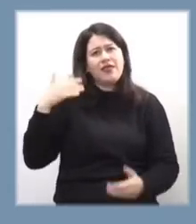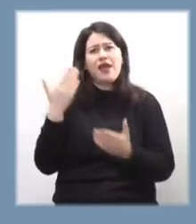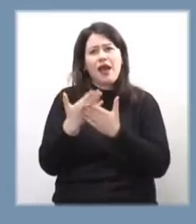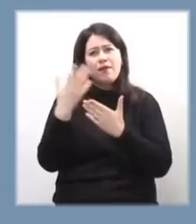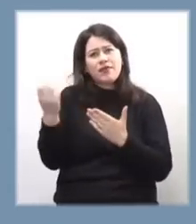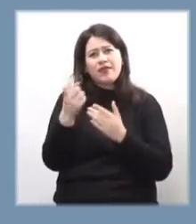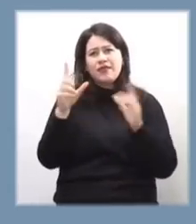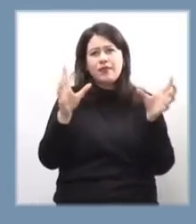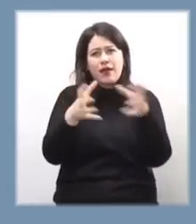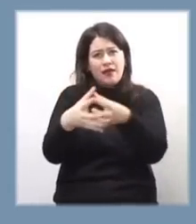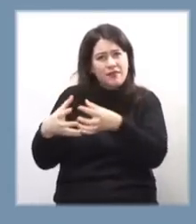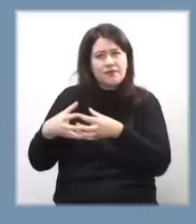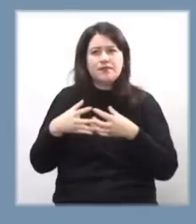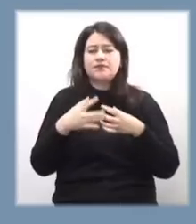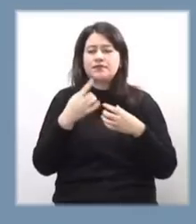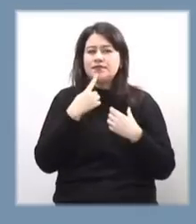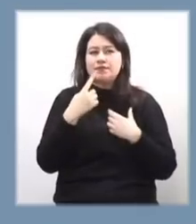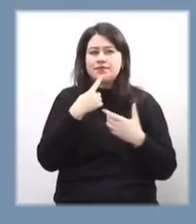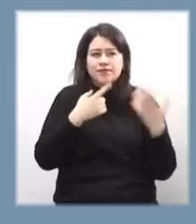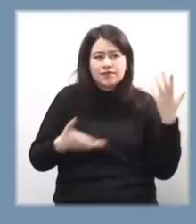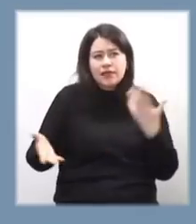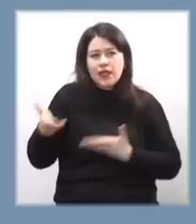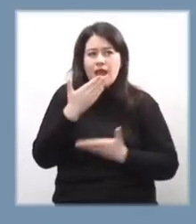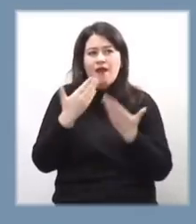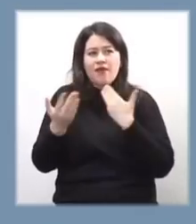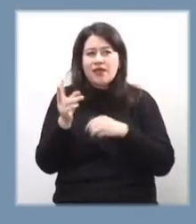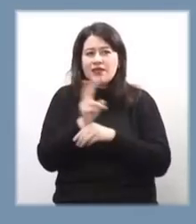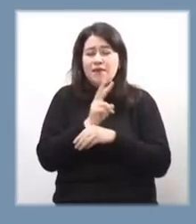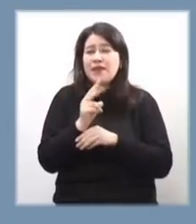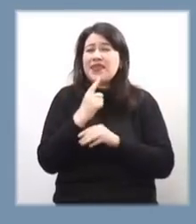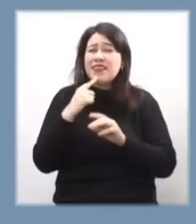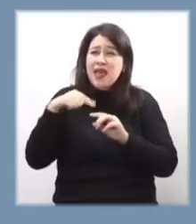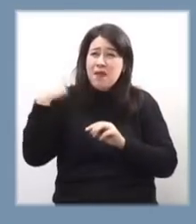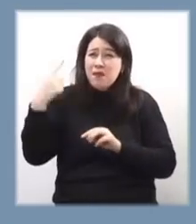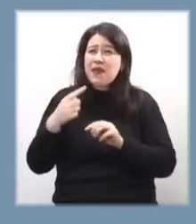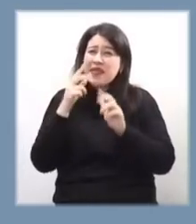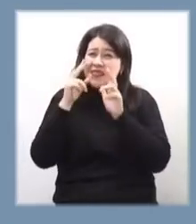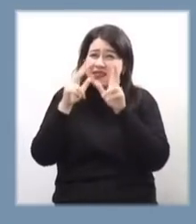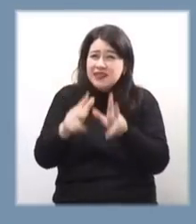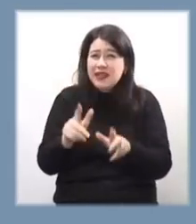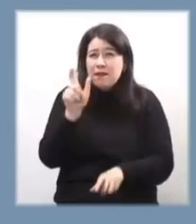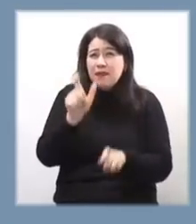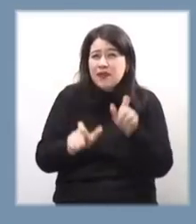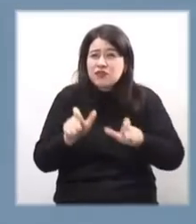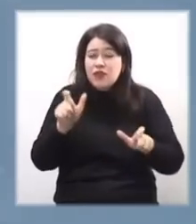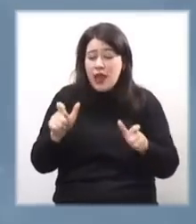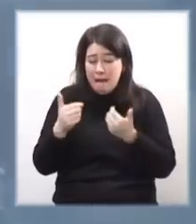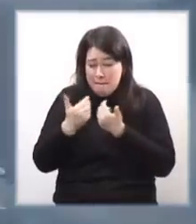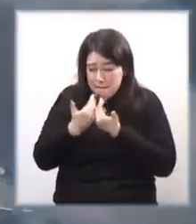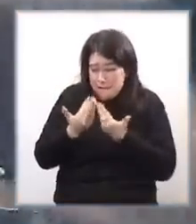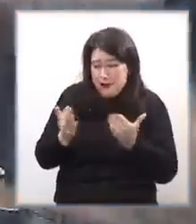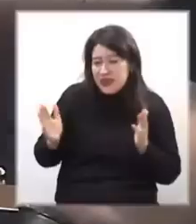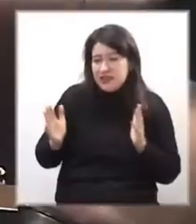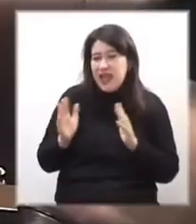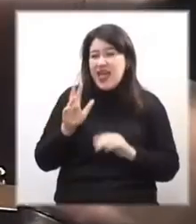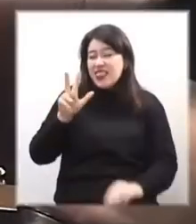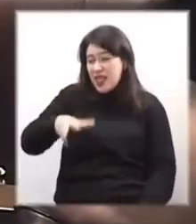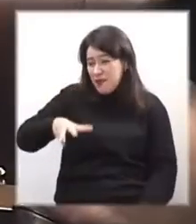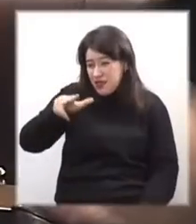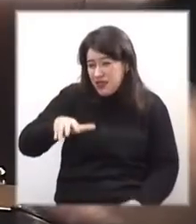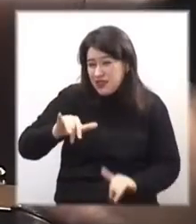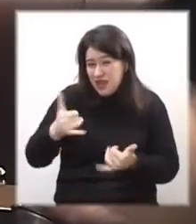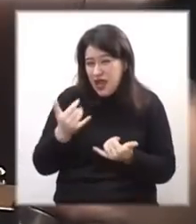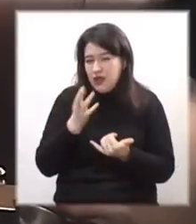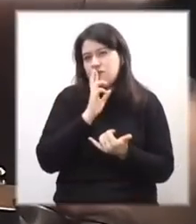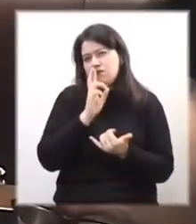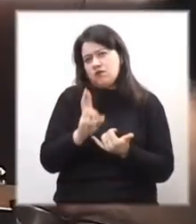una mesa interpartidaria de seguridad, que se le diga a la población y al sistema político que luego de instrumentada una medida, en 3 meses se